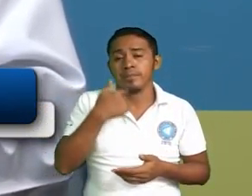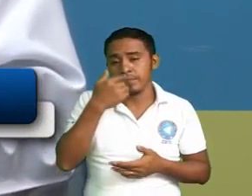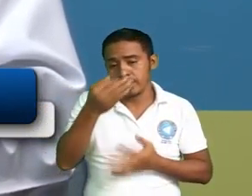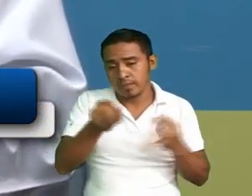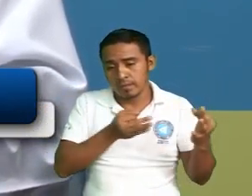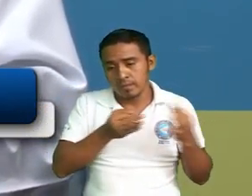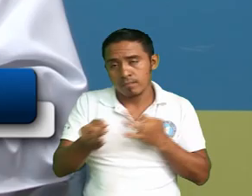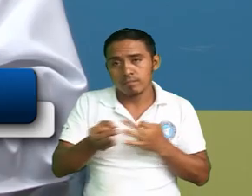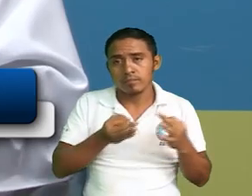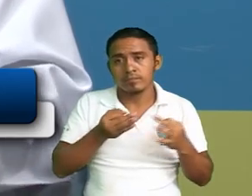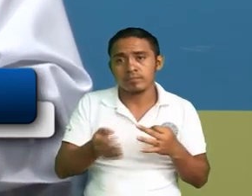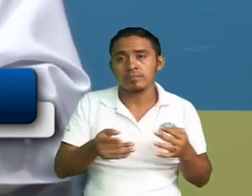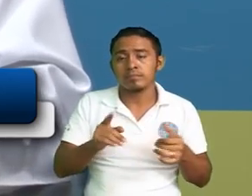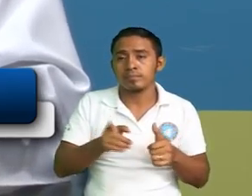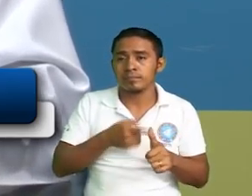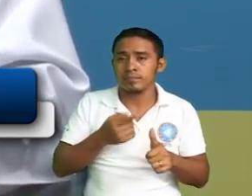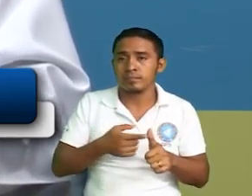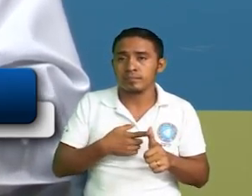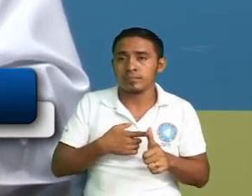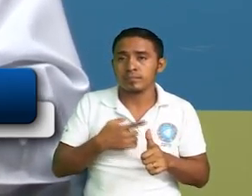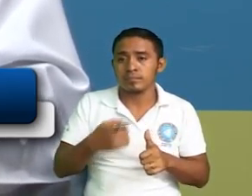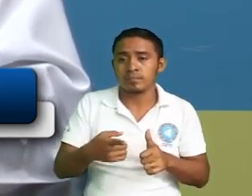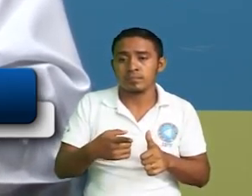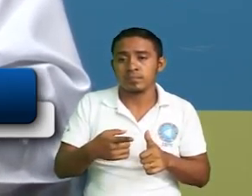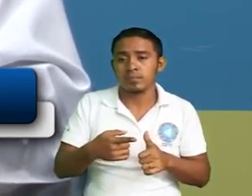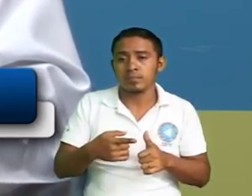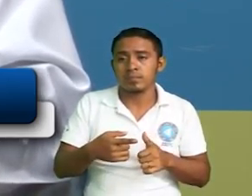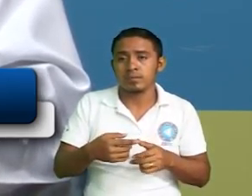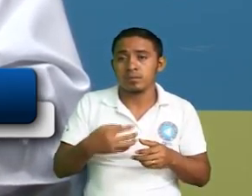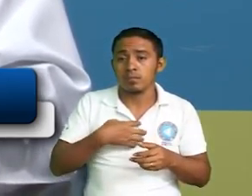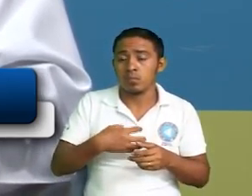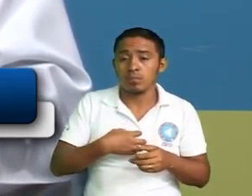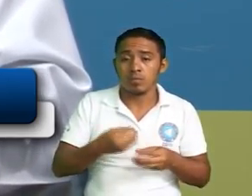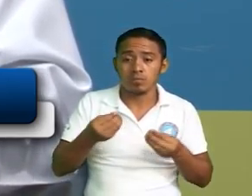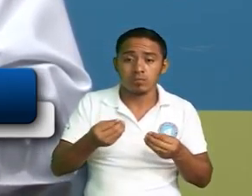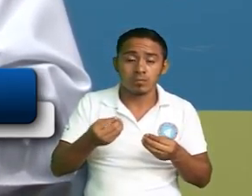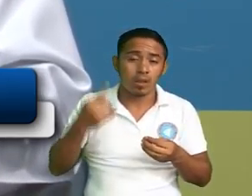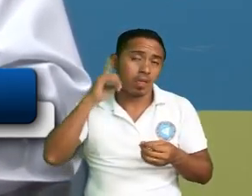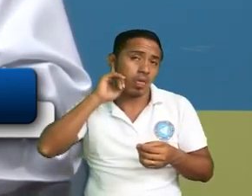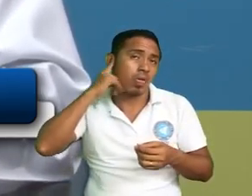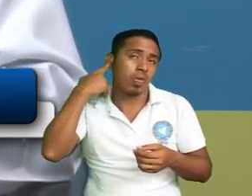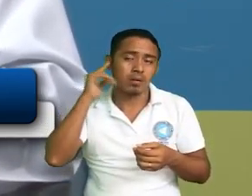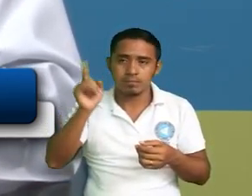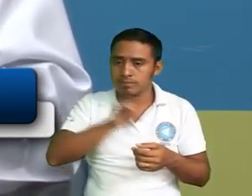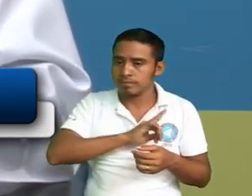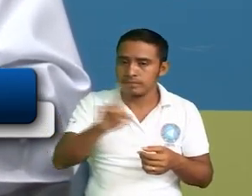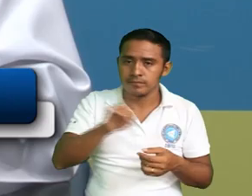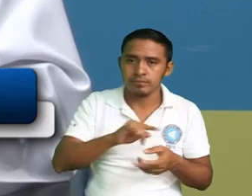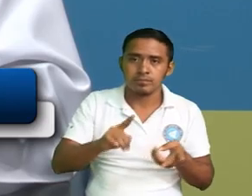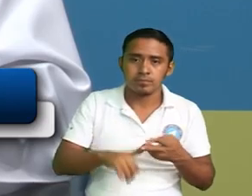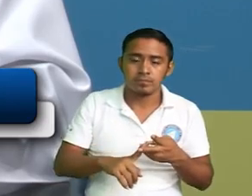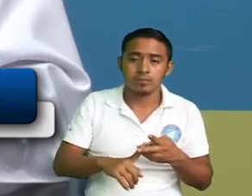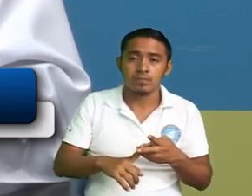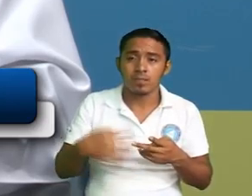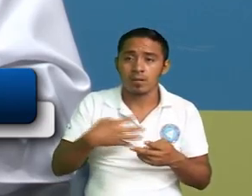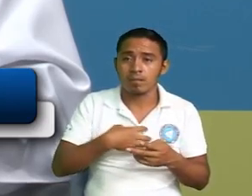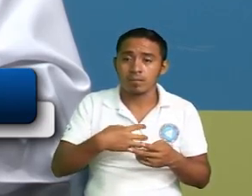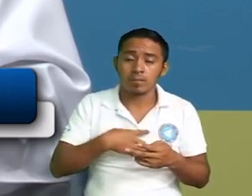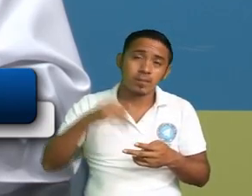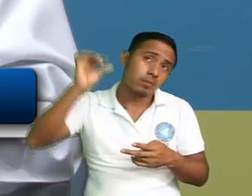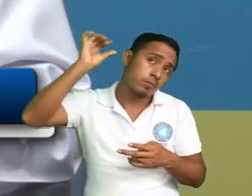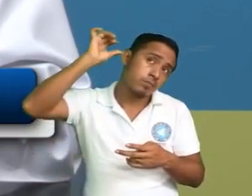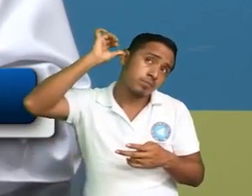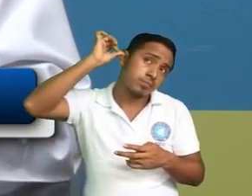recomendable en primer lugar decirle de que no se manipule su oído, segundo usar gotas